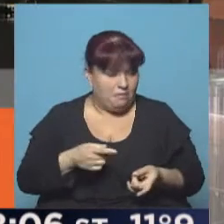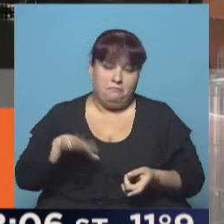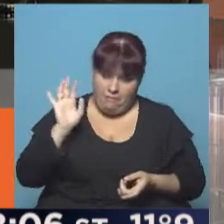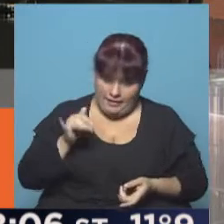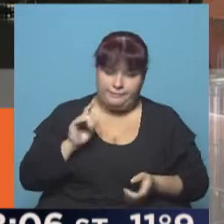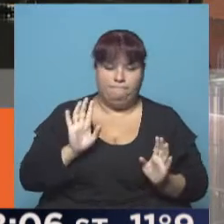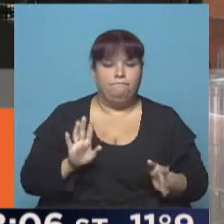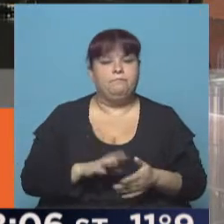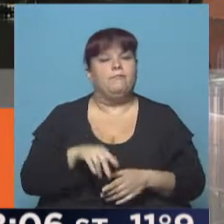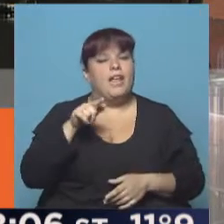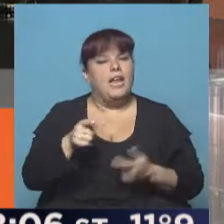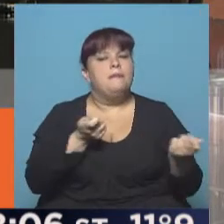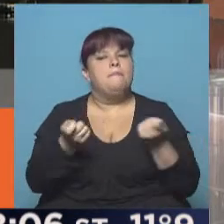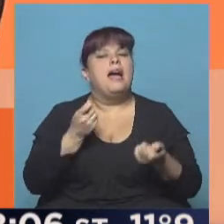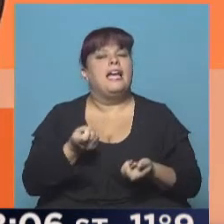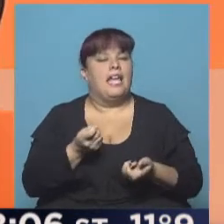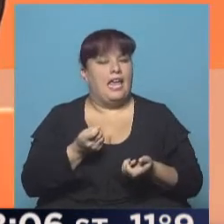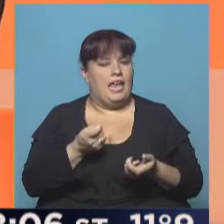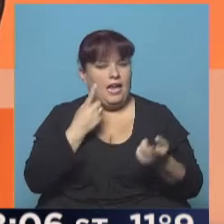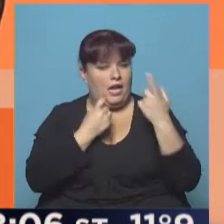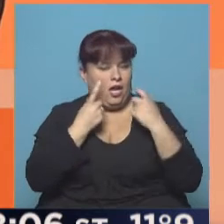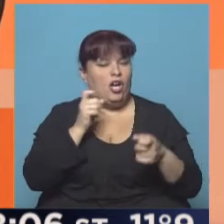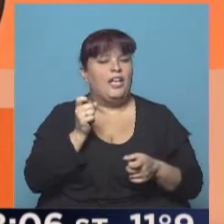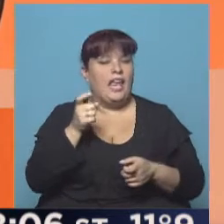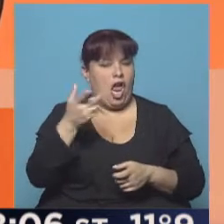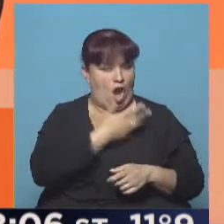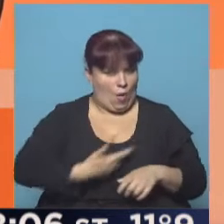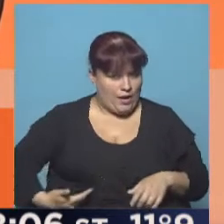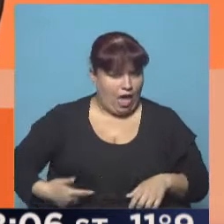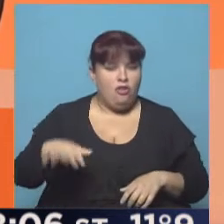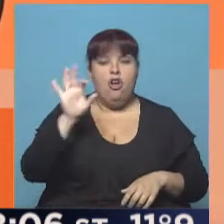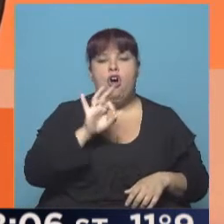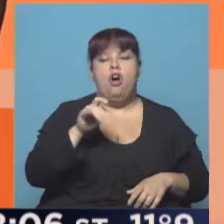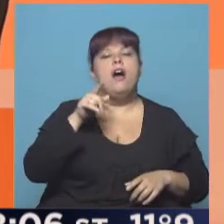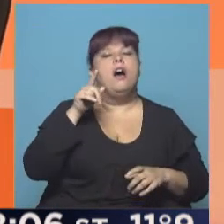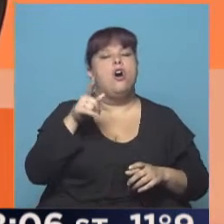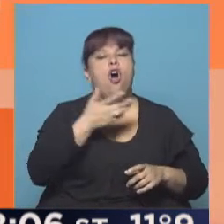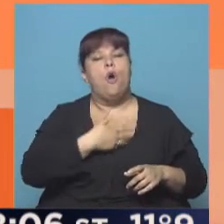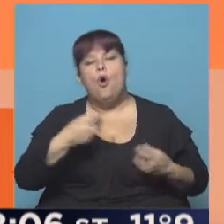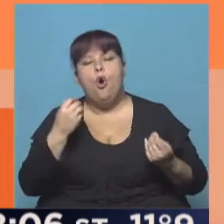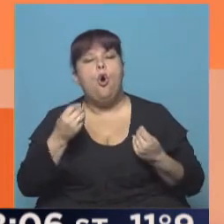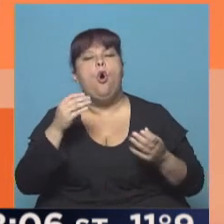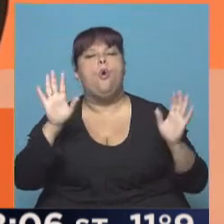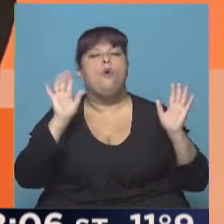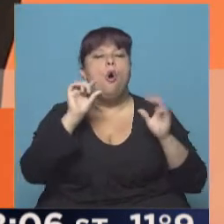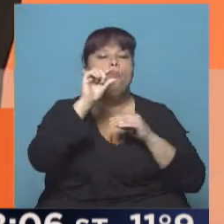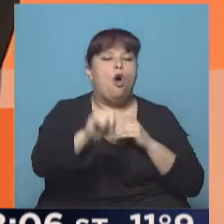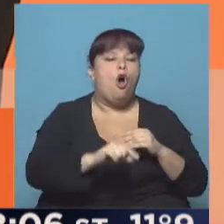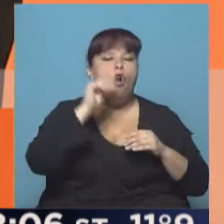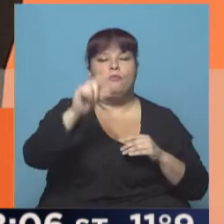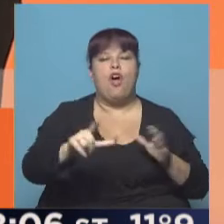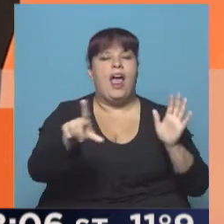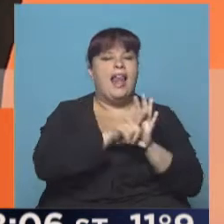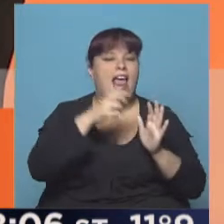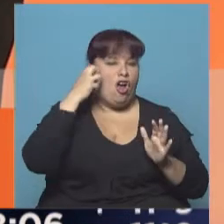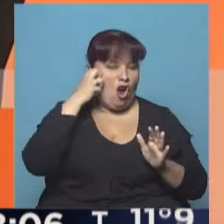también. ¿Eso lo va a manejar a discrecionalidad de la gobernadora o el Eso Ejecutivo tiene que ver o va ya segmentado desde la ley,